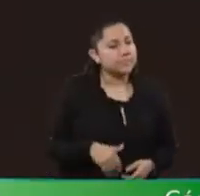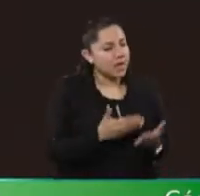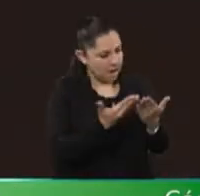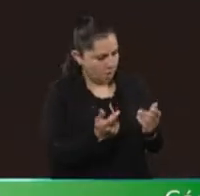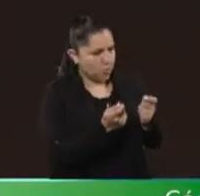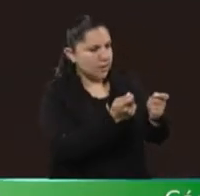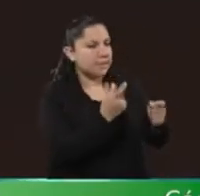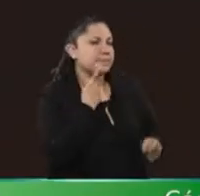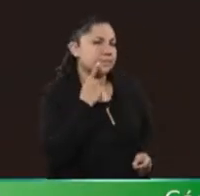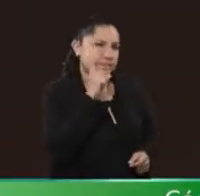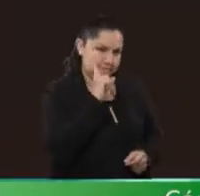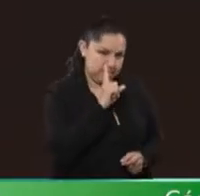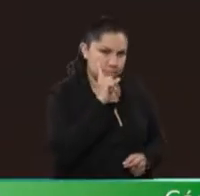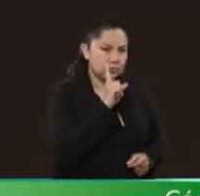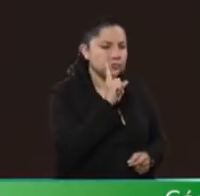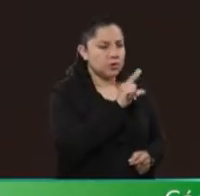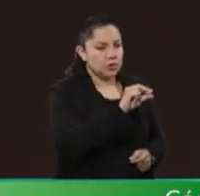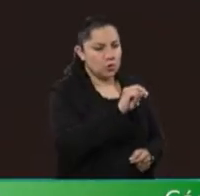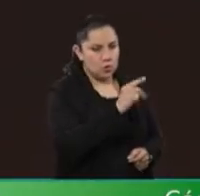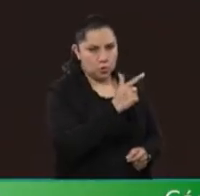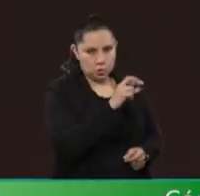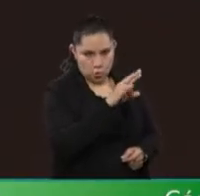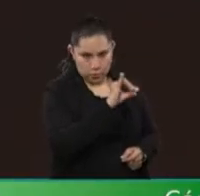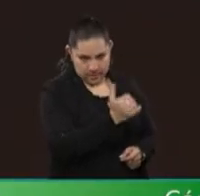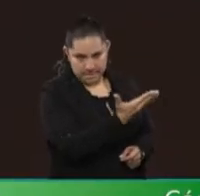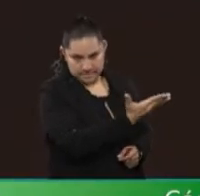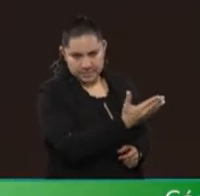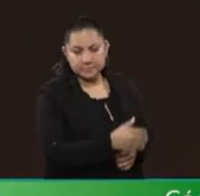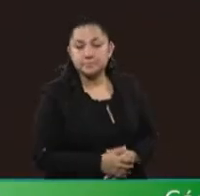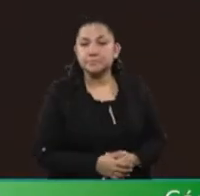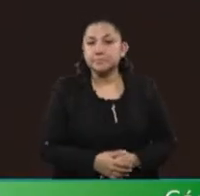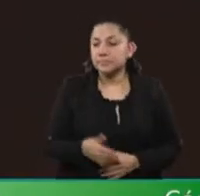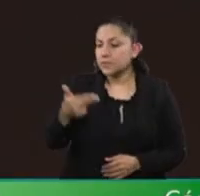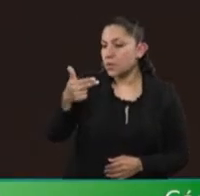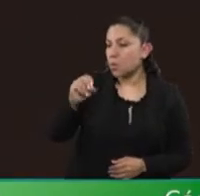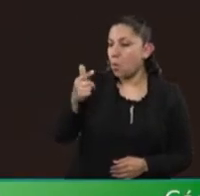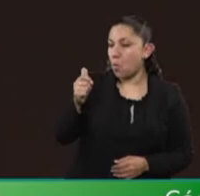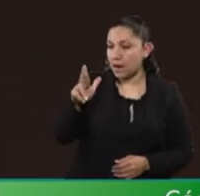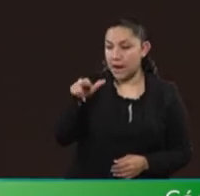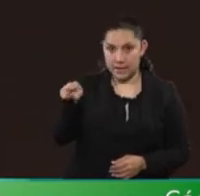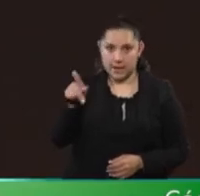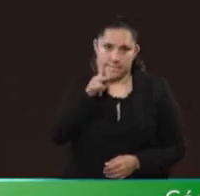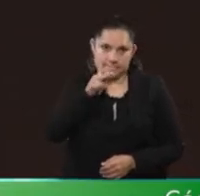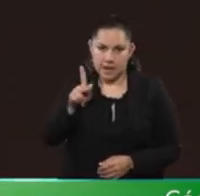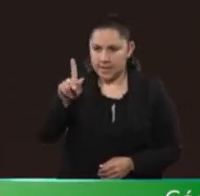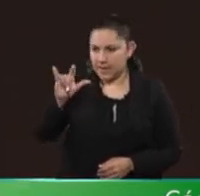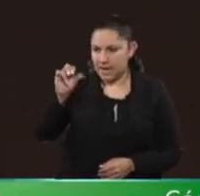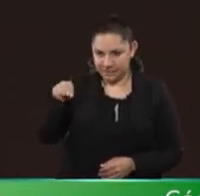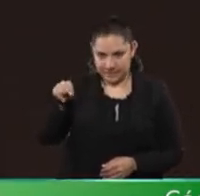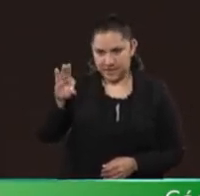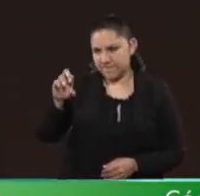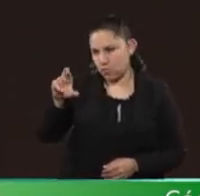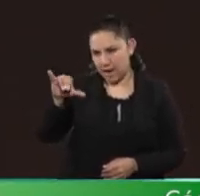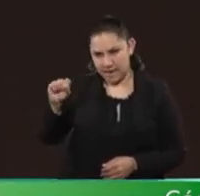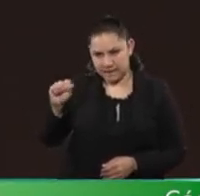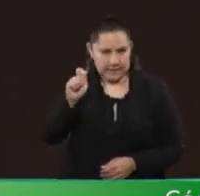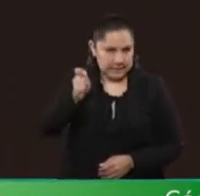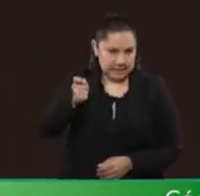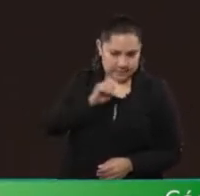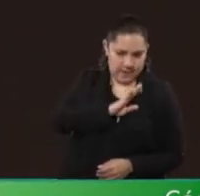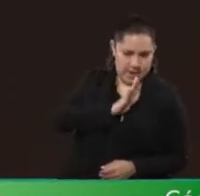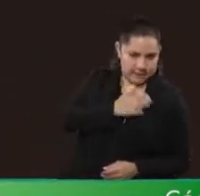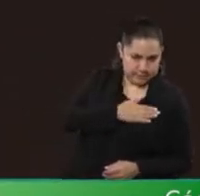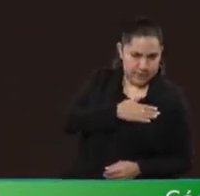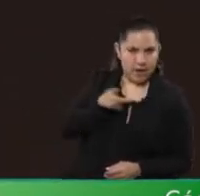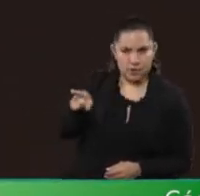con su permiso presidente la palabra hogar proviene del latín focaris lo que en español significa fuego también se